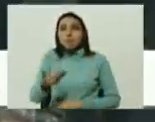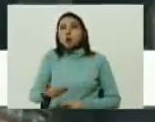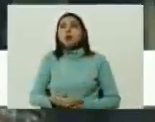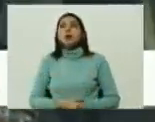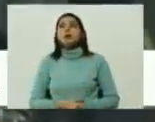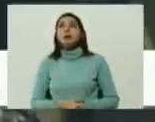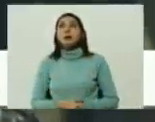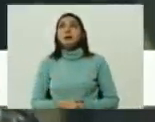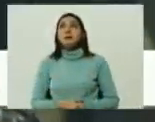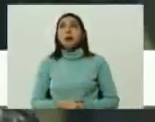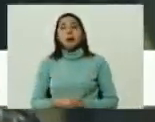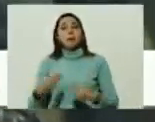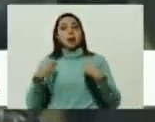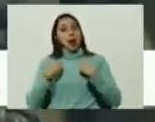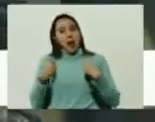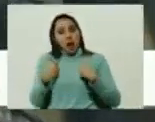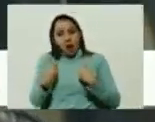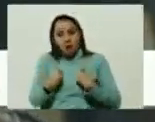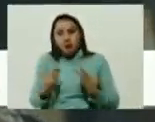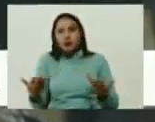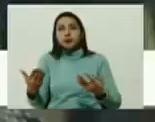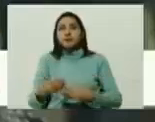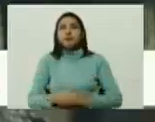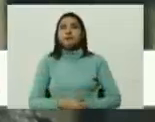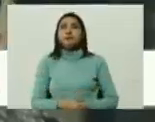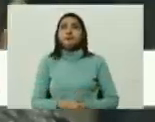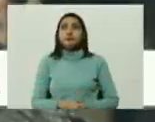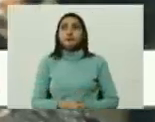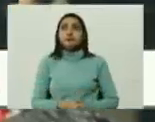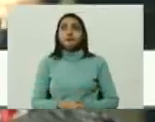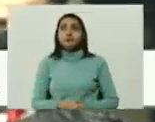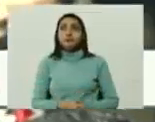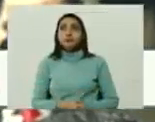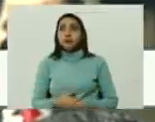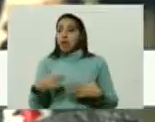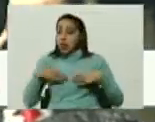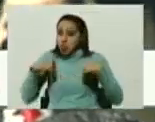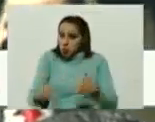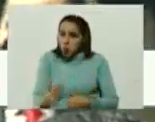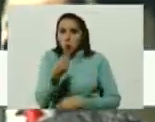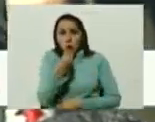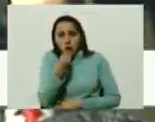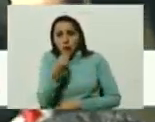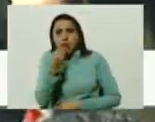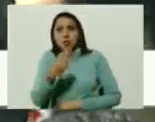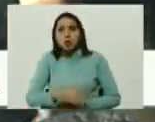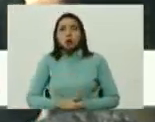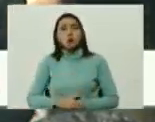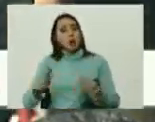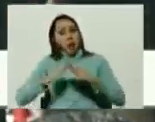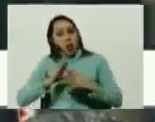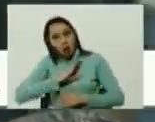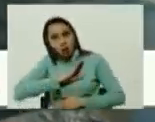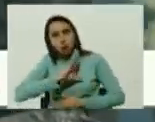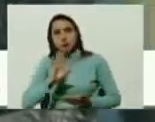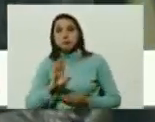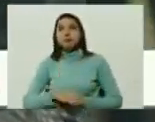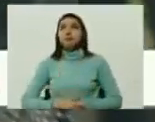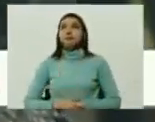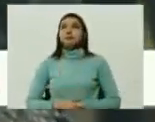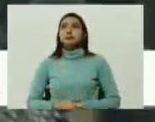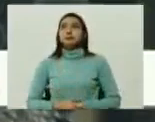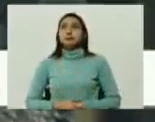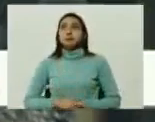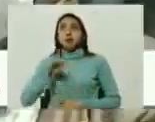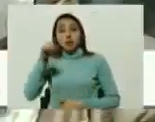fundamentales para la vida como la salud la alimentación la vivienda y abarca también